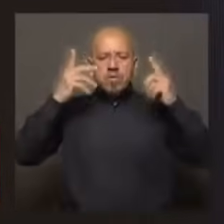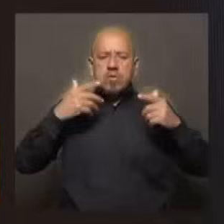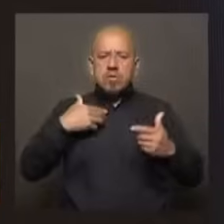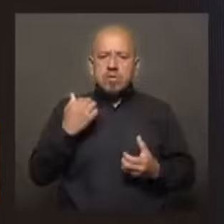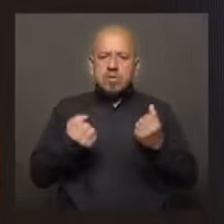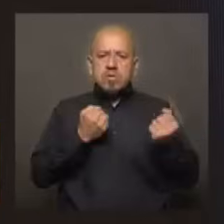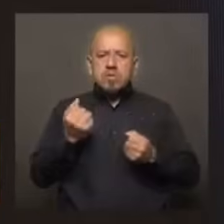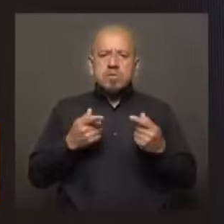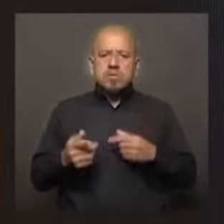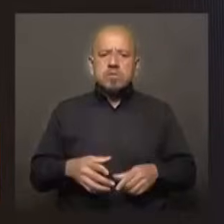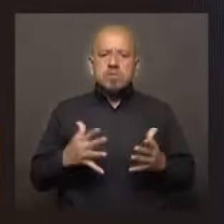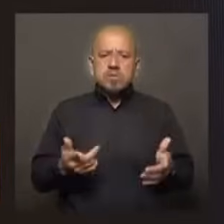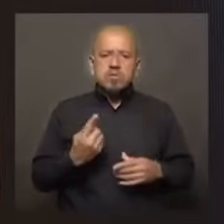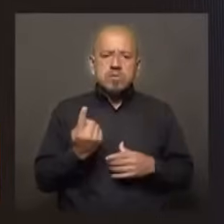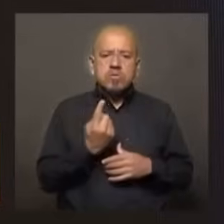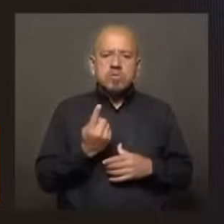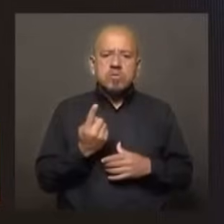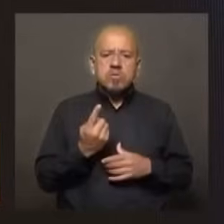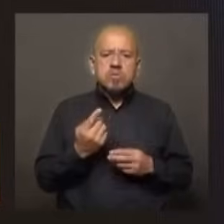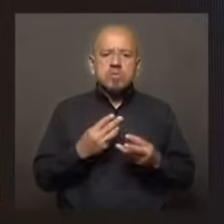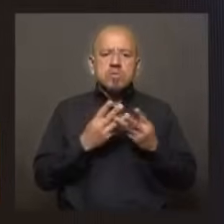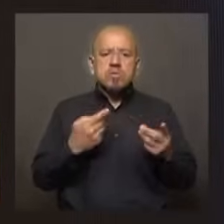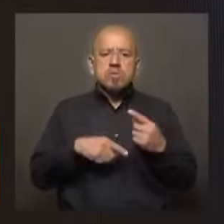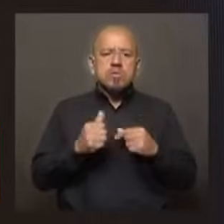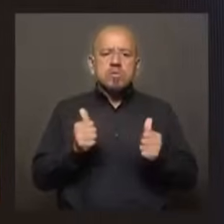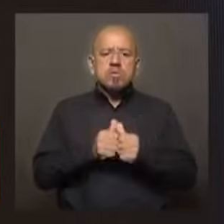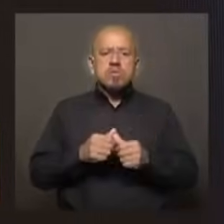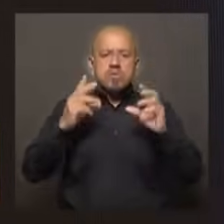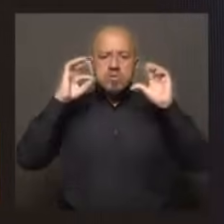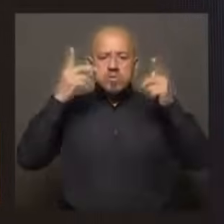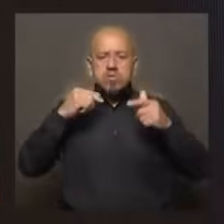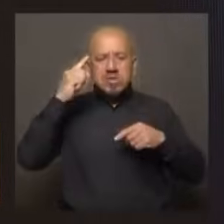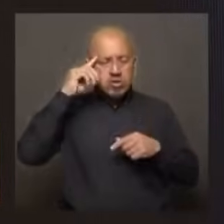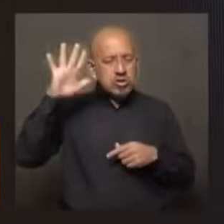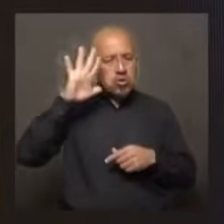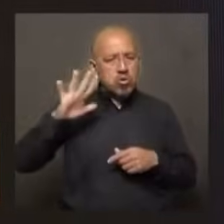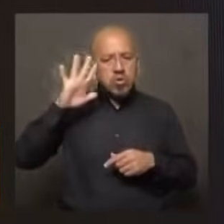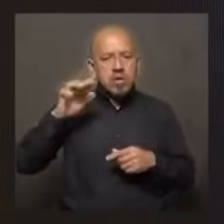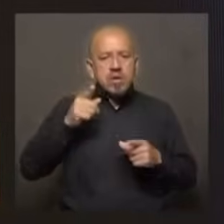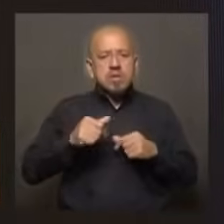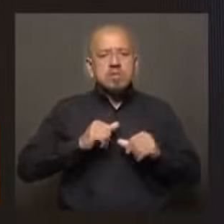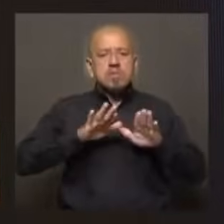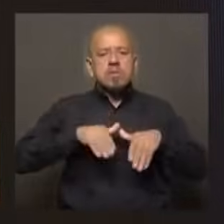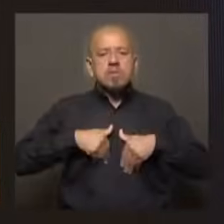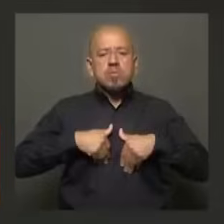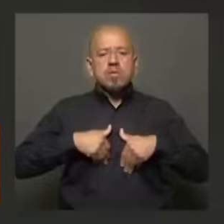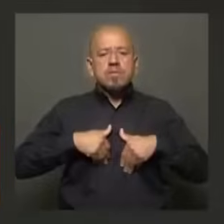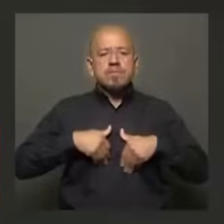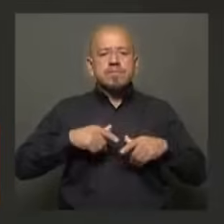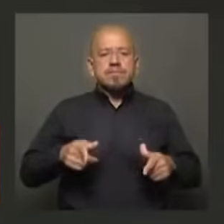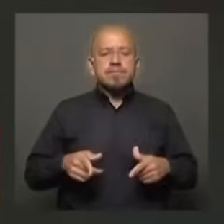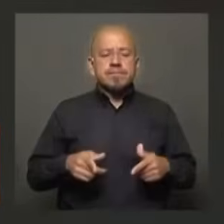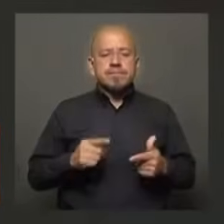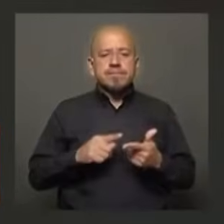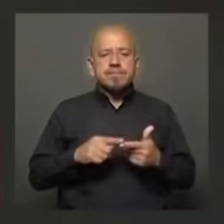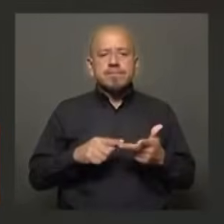física no se da sola, que en general se da acompañada de violencia psicológica y patrimonial. Y que muchas veces, perdón Ana,